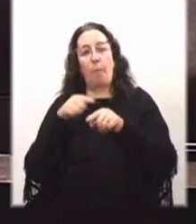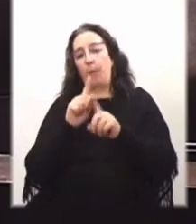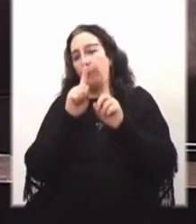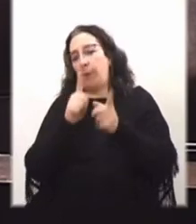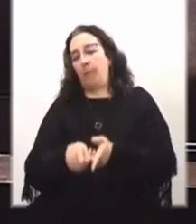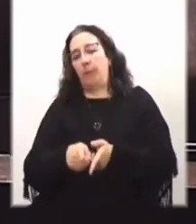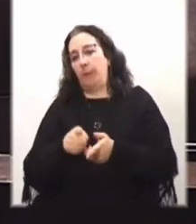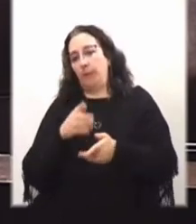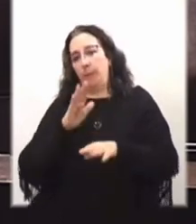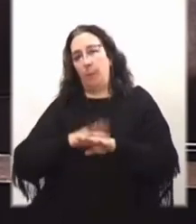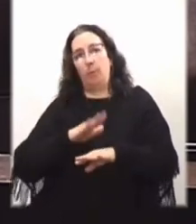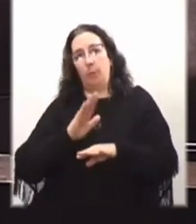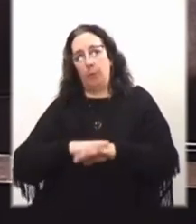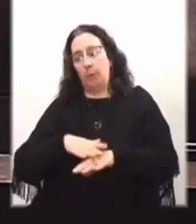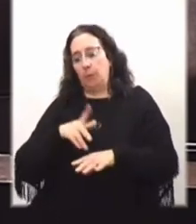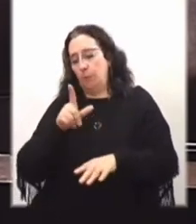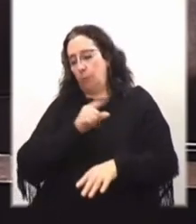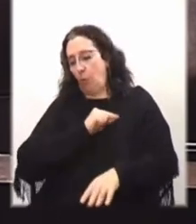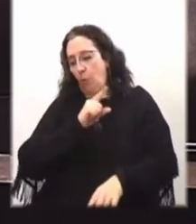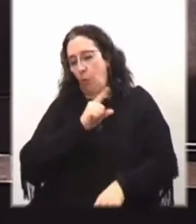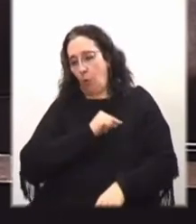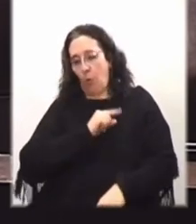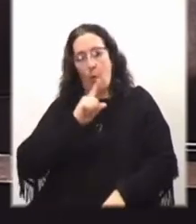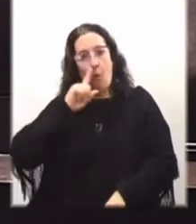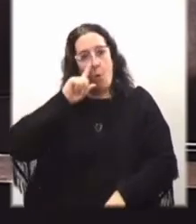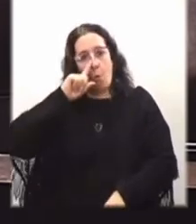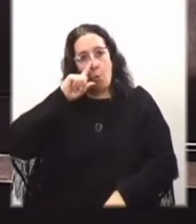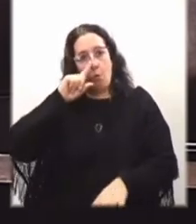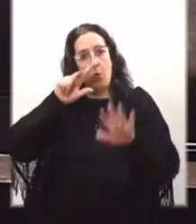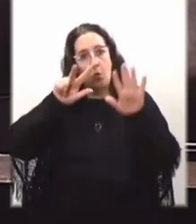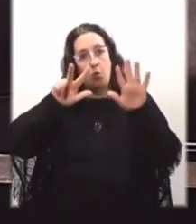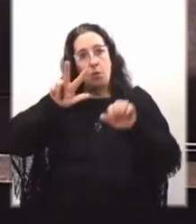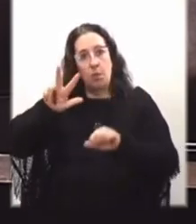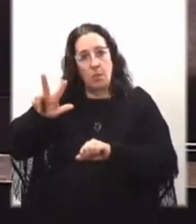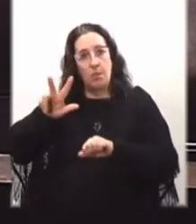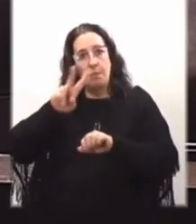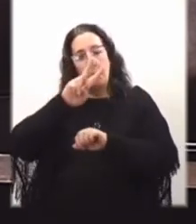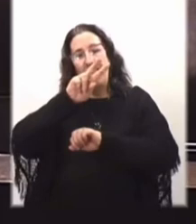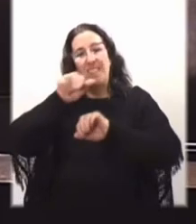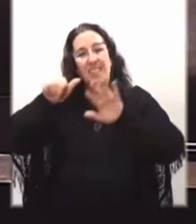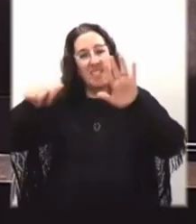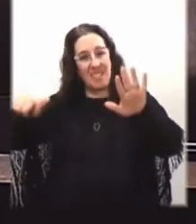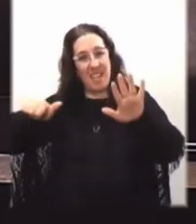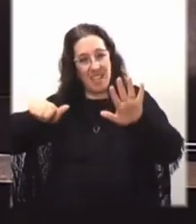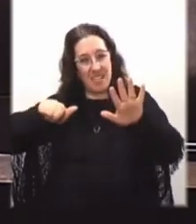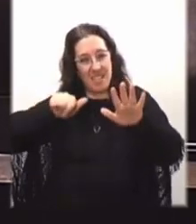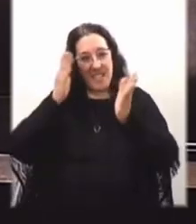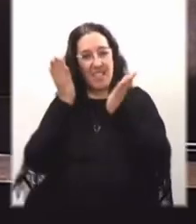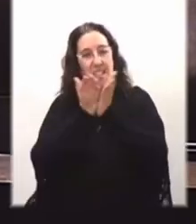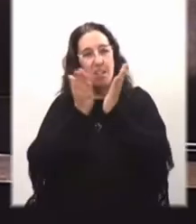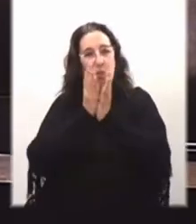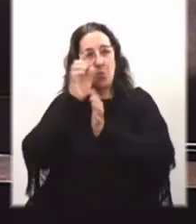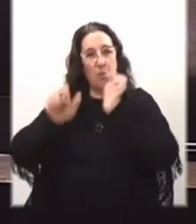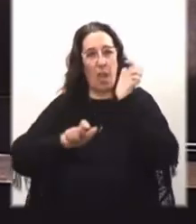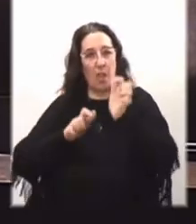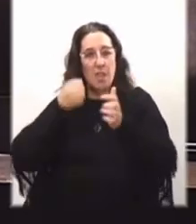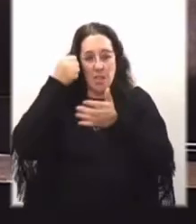episodios dolorosos. En junio del 83, 26 militantes, 26 estudiantes que militaban en la Unión de Juventudes